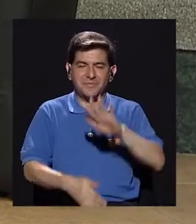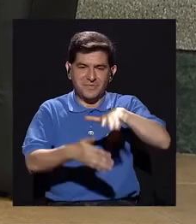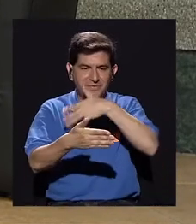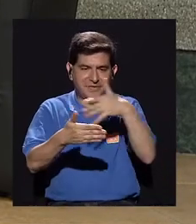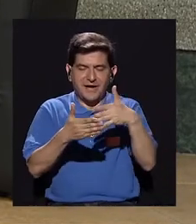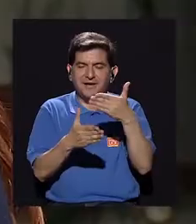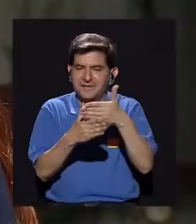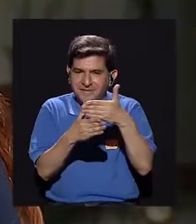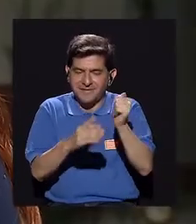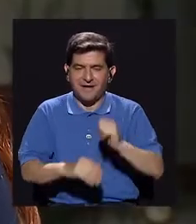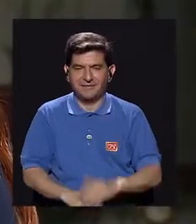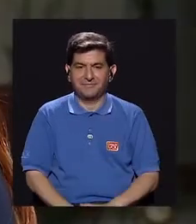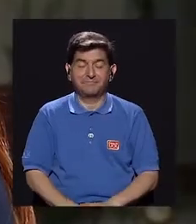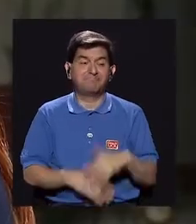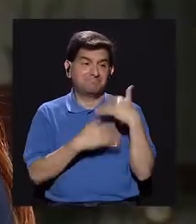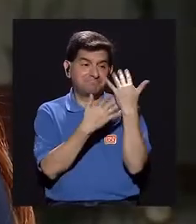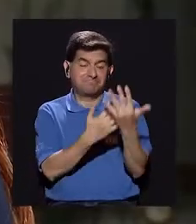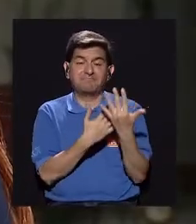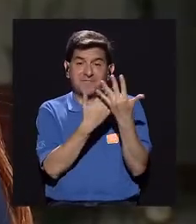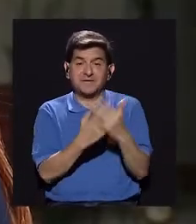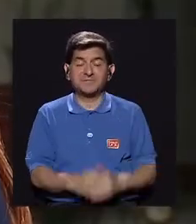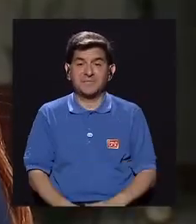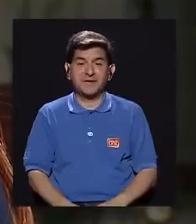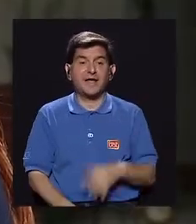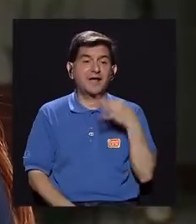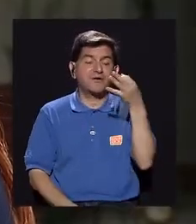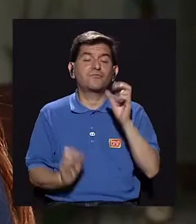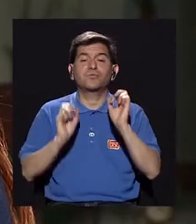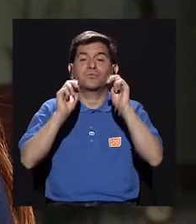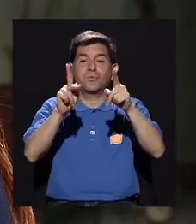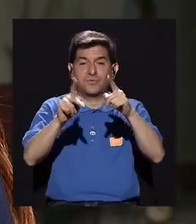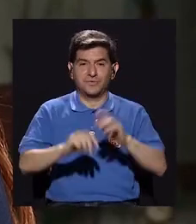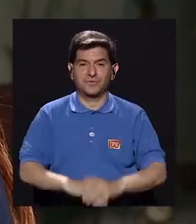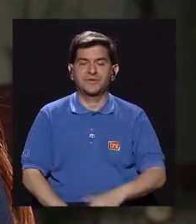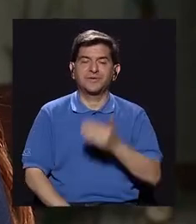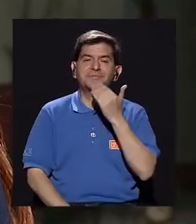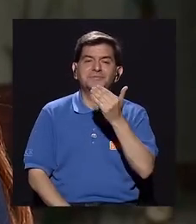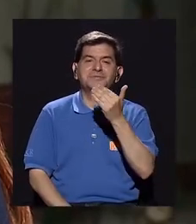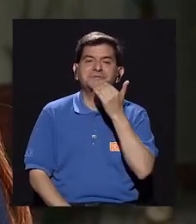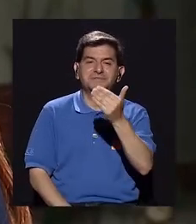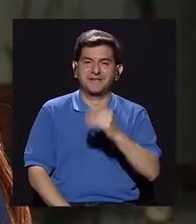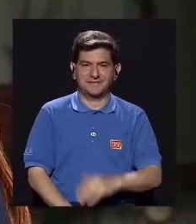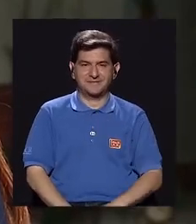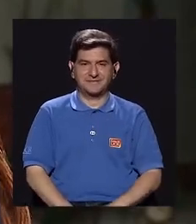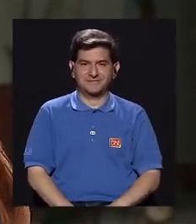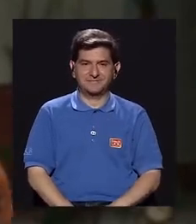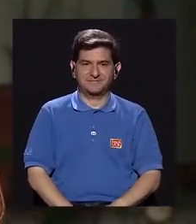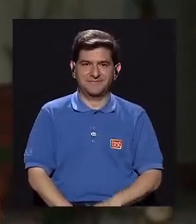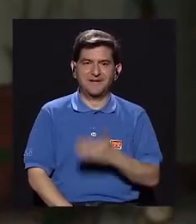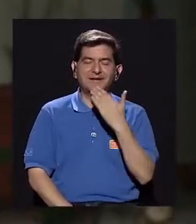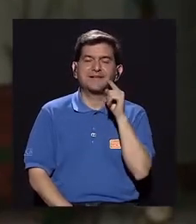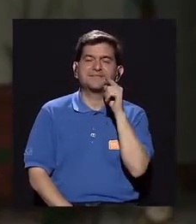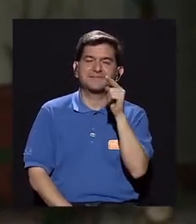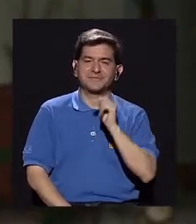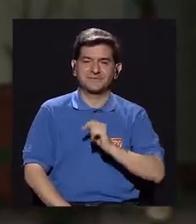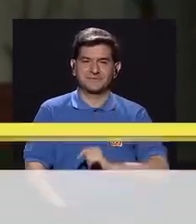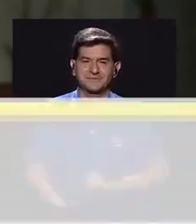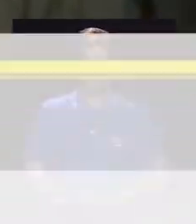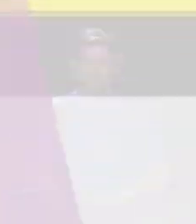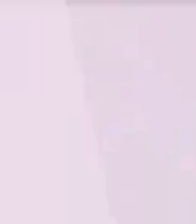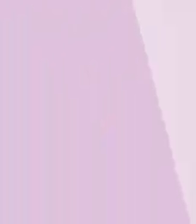sacado de su agenda y esperemos que tengamos una próxima oportunidad. Muchísimas gracias. Bueno, muchas gracias a